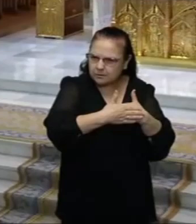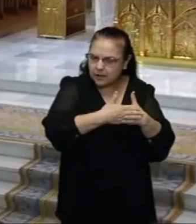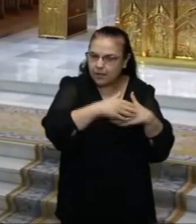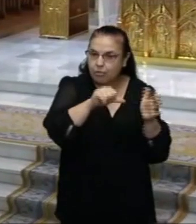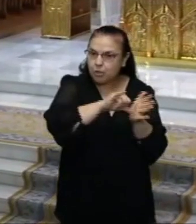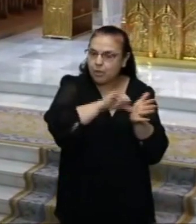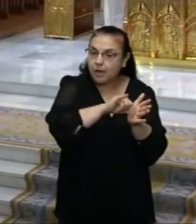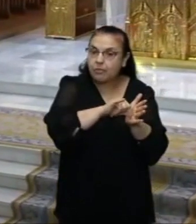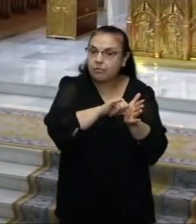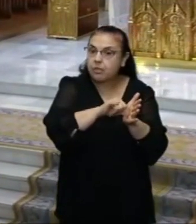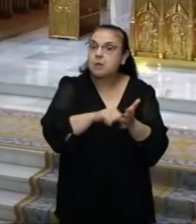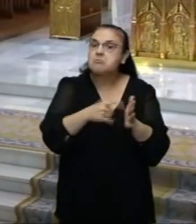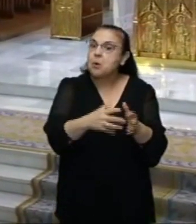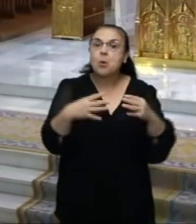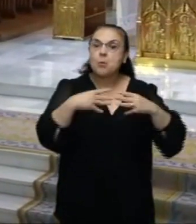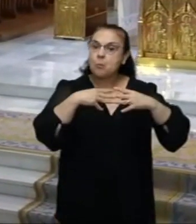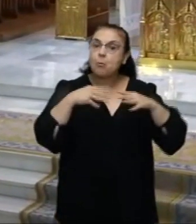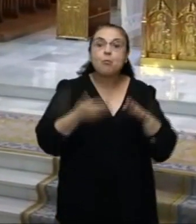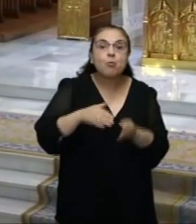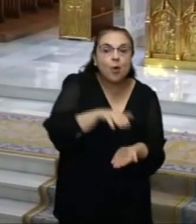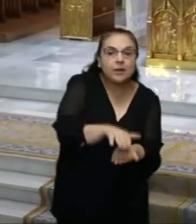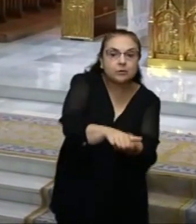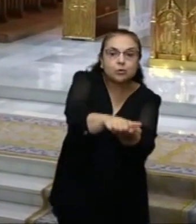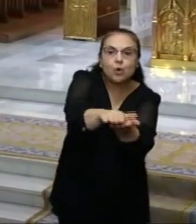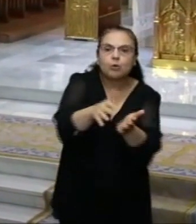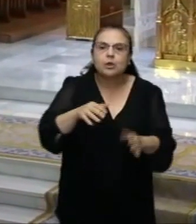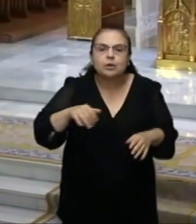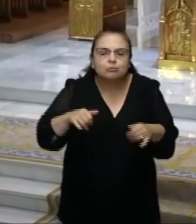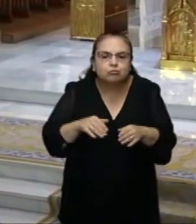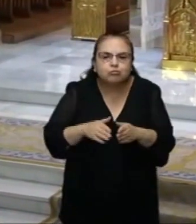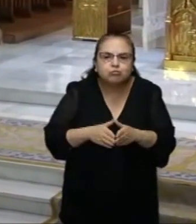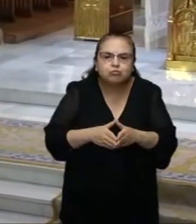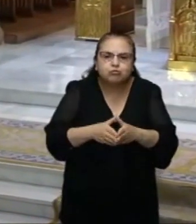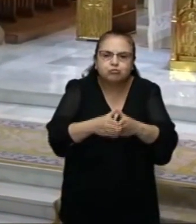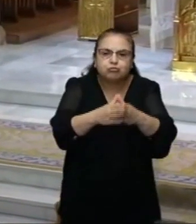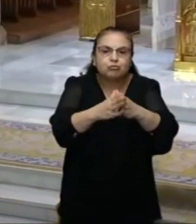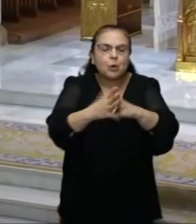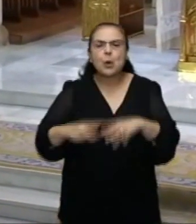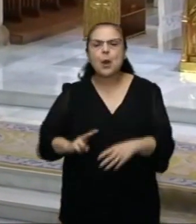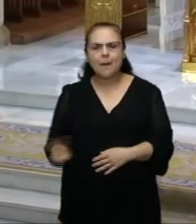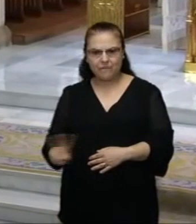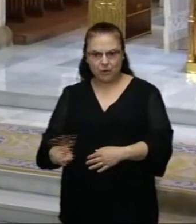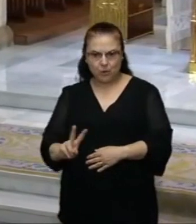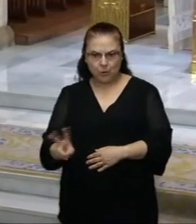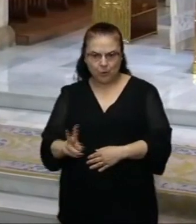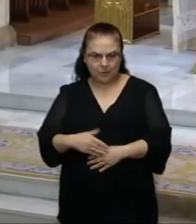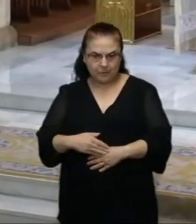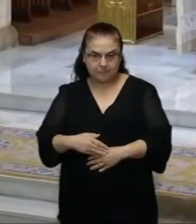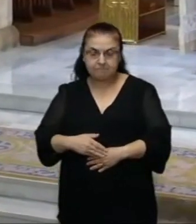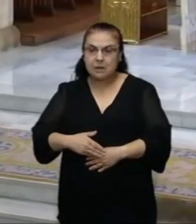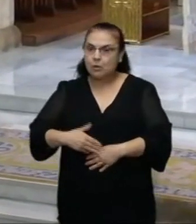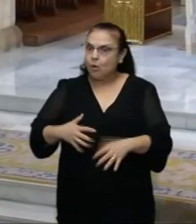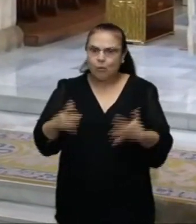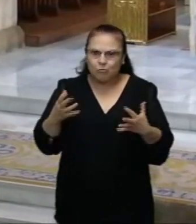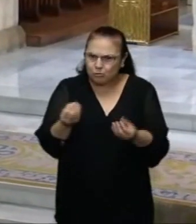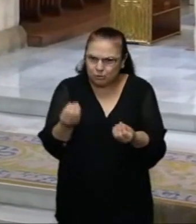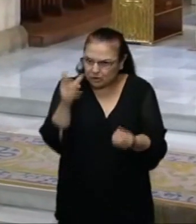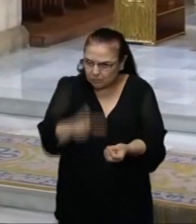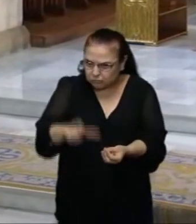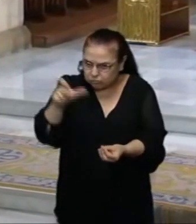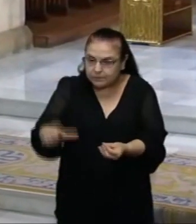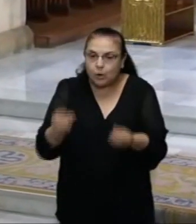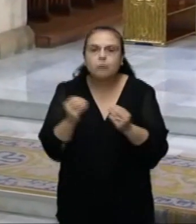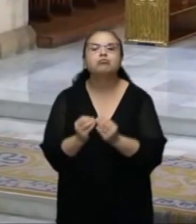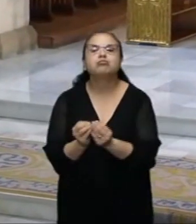muerto, hijo único de su madre, que era viuda, y un gentío considerable de la ciudad